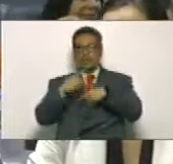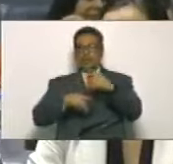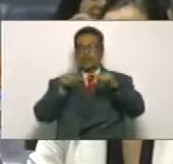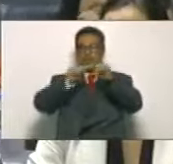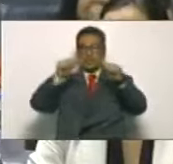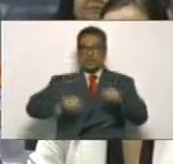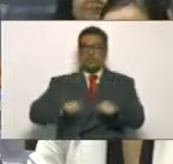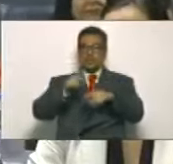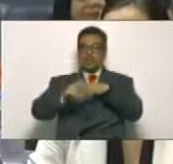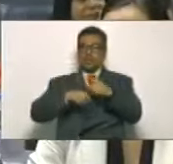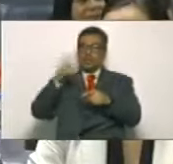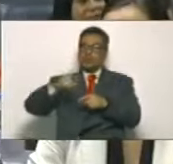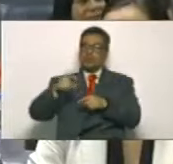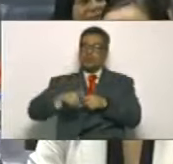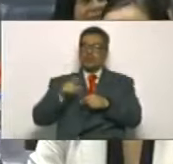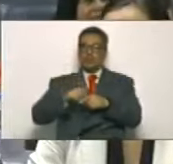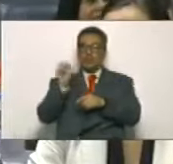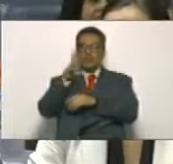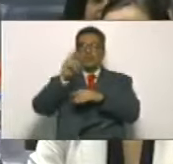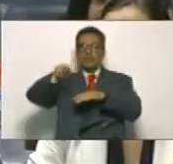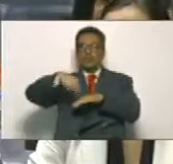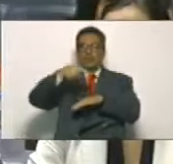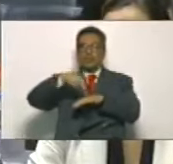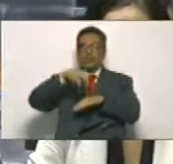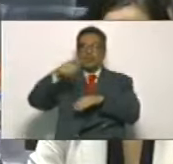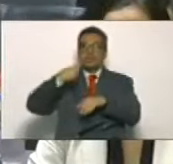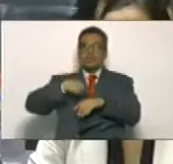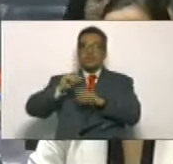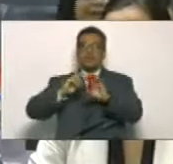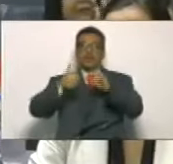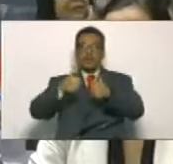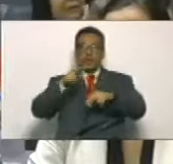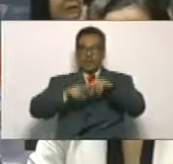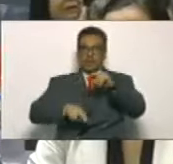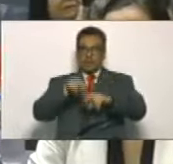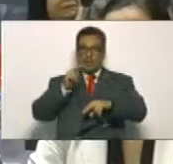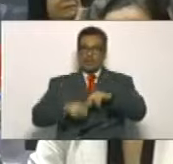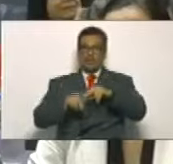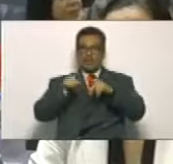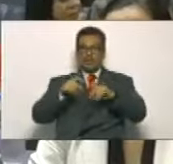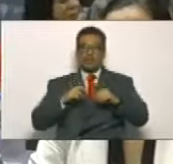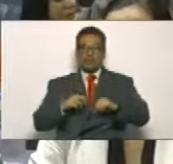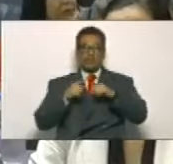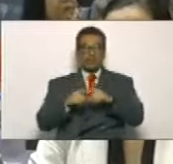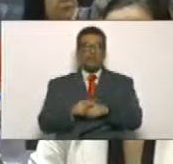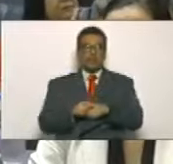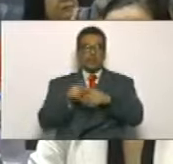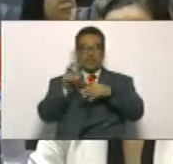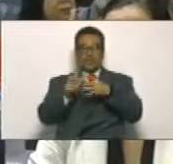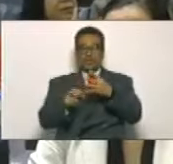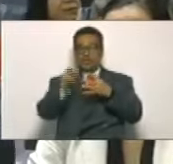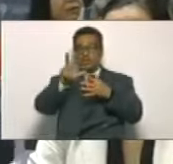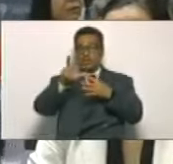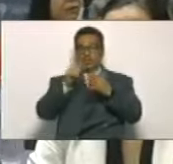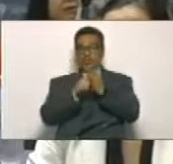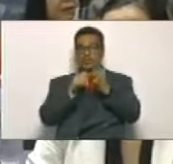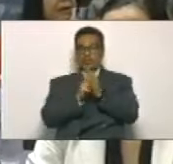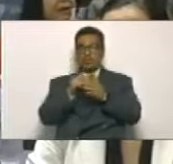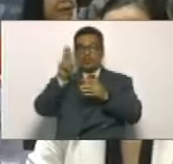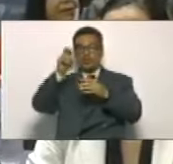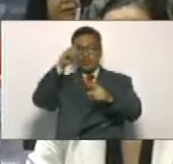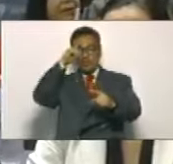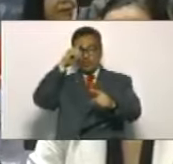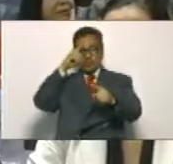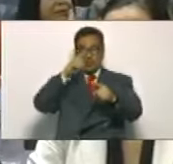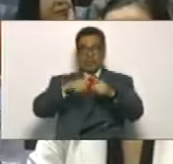sistema de justicia y lo que sea necesario desde la Asamblea Nacional tendremos que empezar a construir normativas para ello. En un tercer punto nos habla de los nuevos